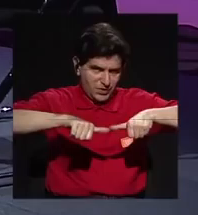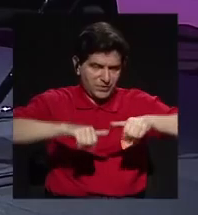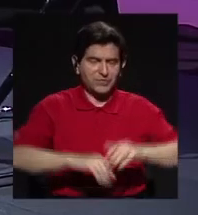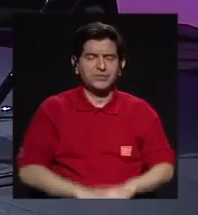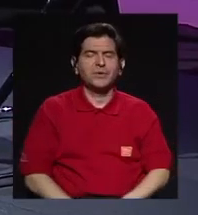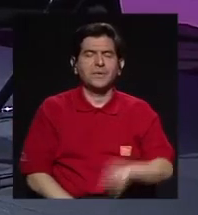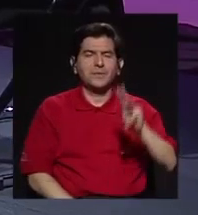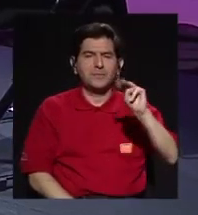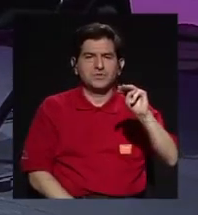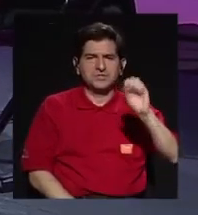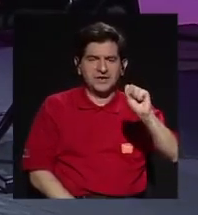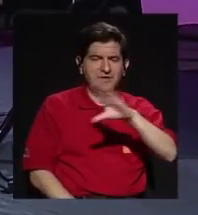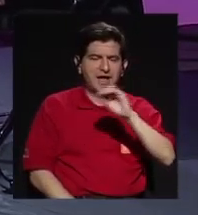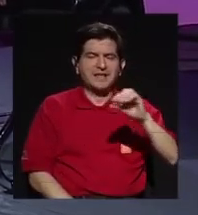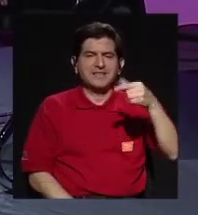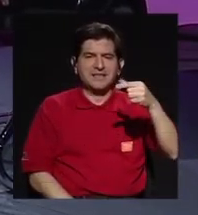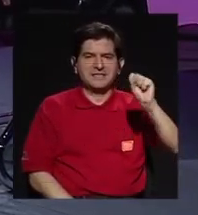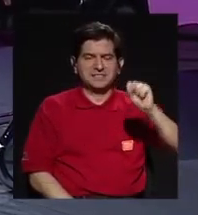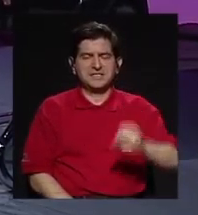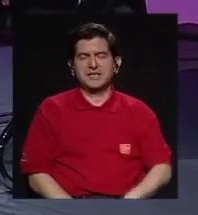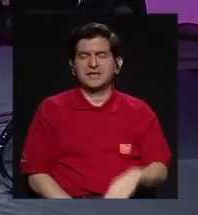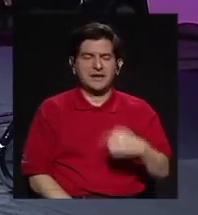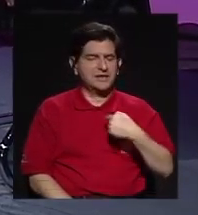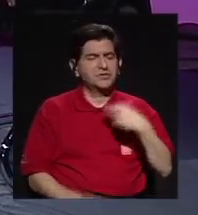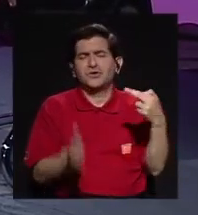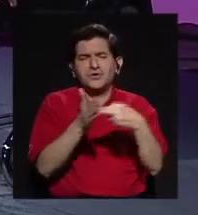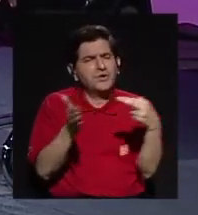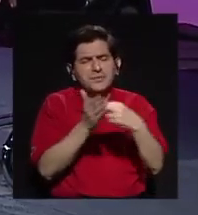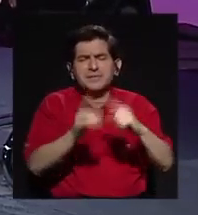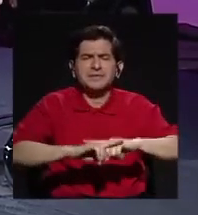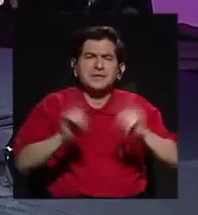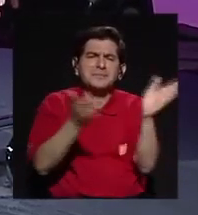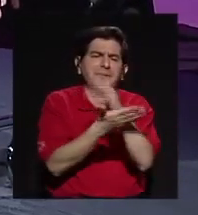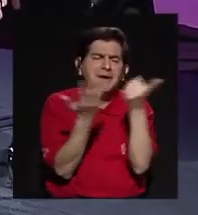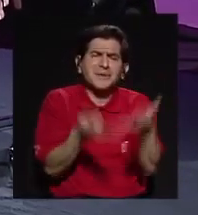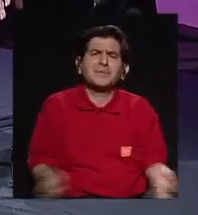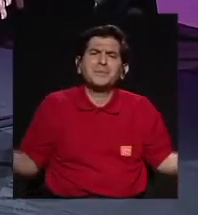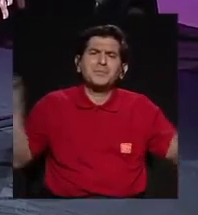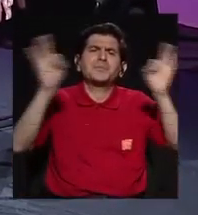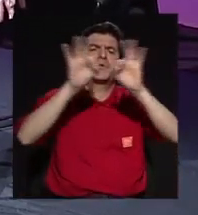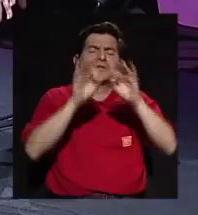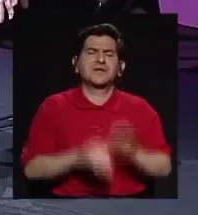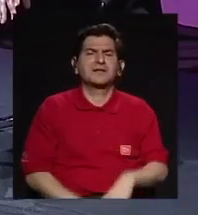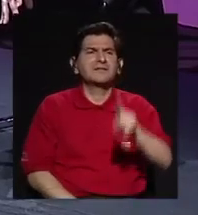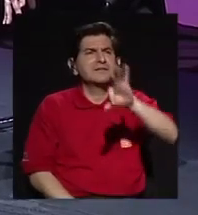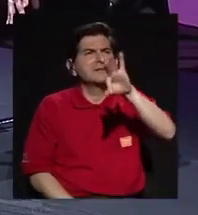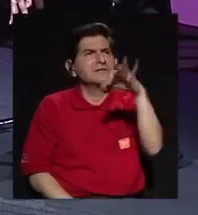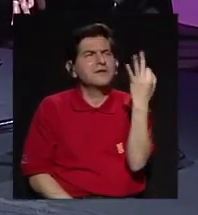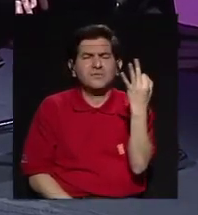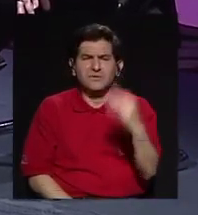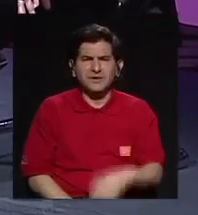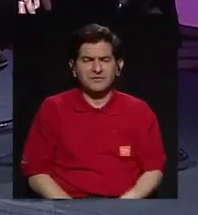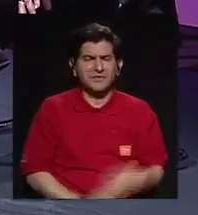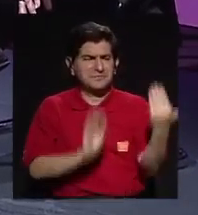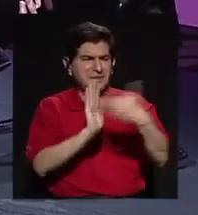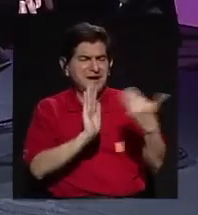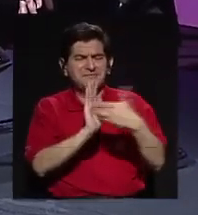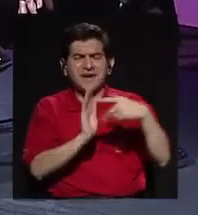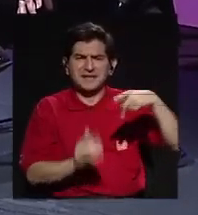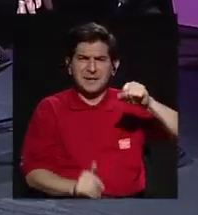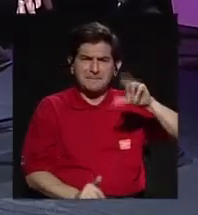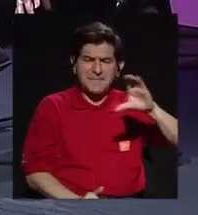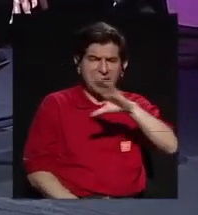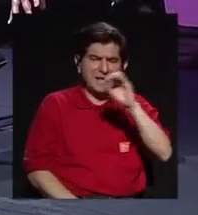con Montserrat y con Gina, no voy a reiterar en esos aspectos, pero creo que algo muy importante es que de alguna manera se le está cobrando al PAC y